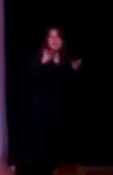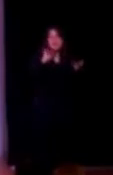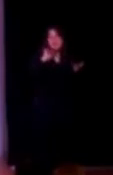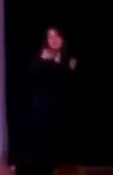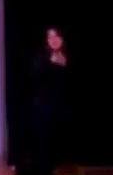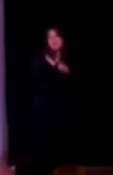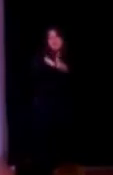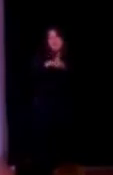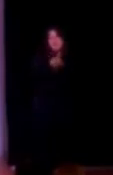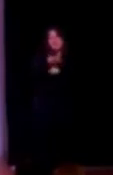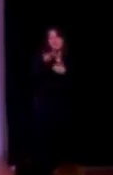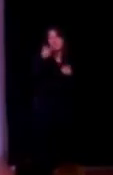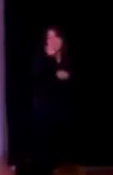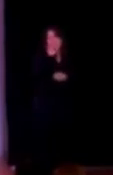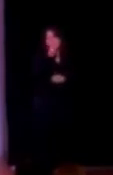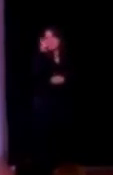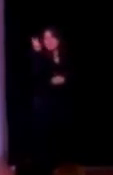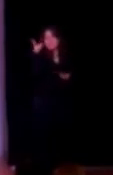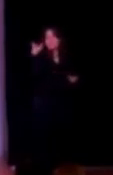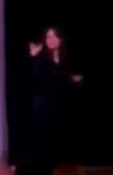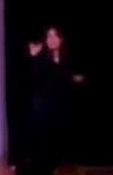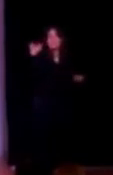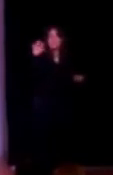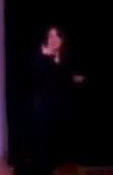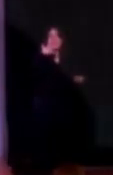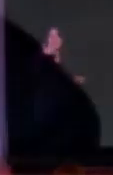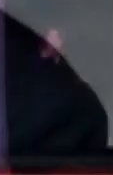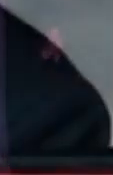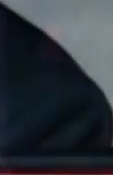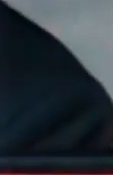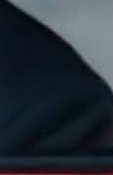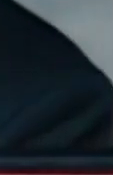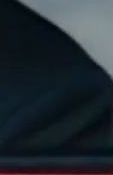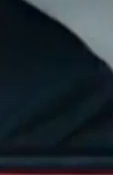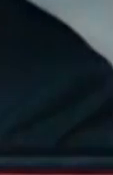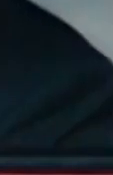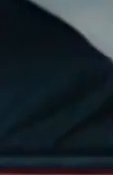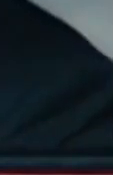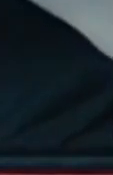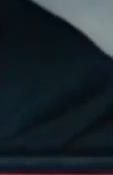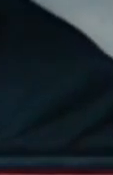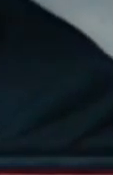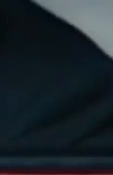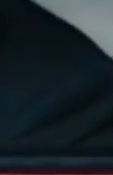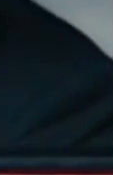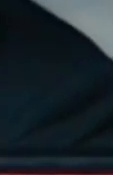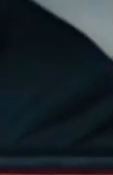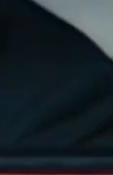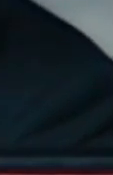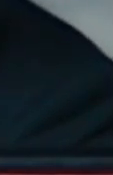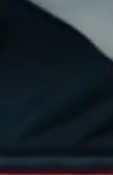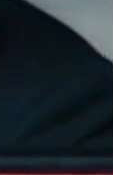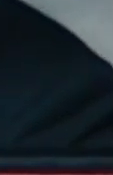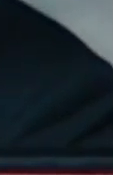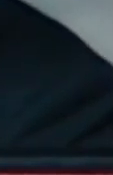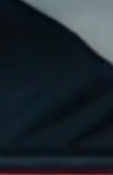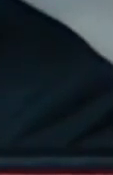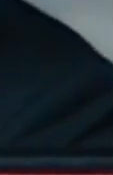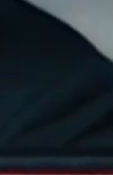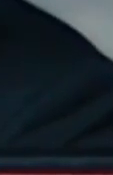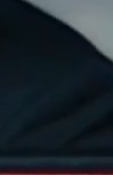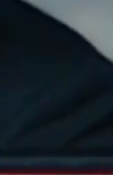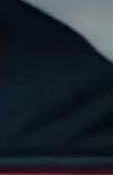no, pero a planteamientos meramente orientados a una actividad, vamos a decir, neoliberal a ultranza,